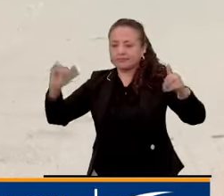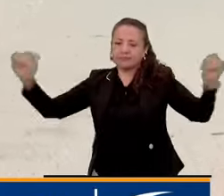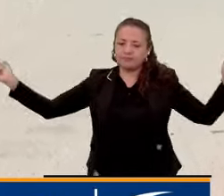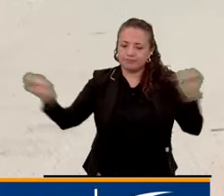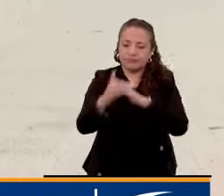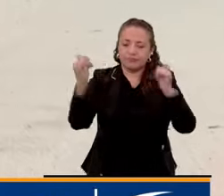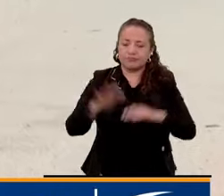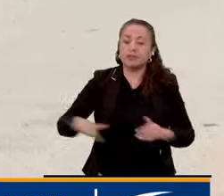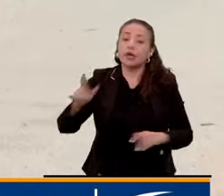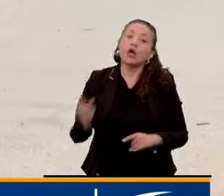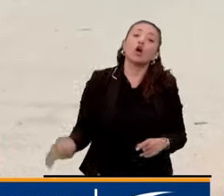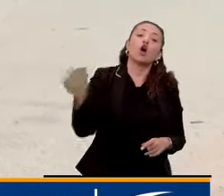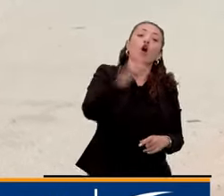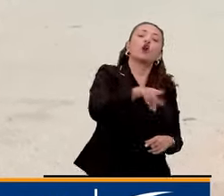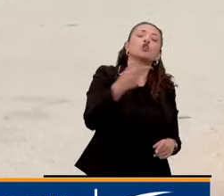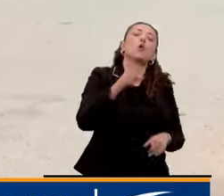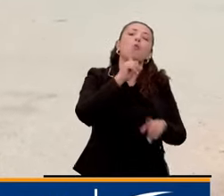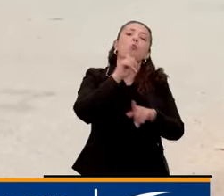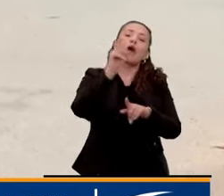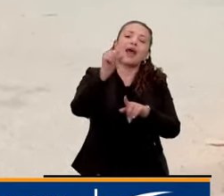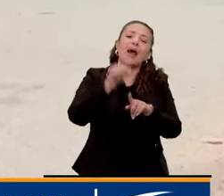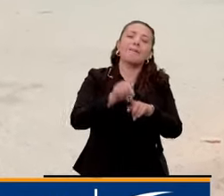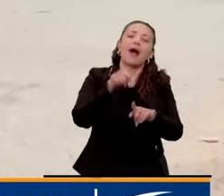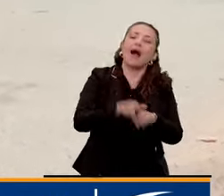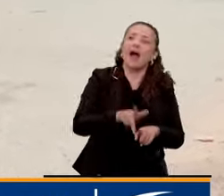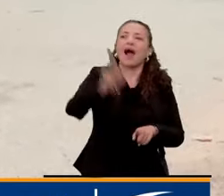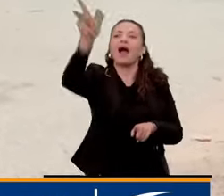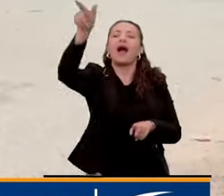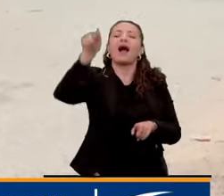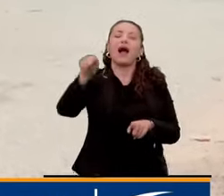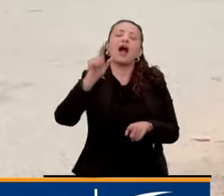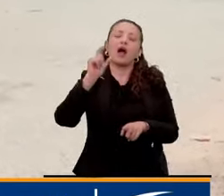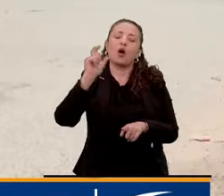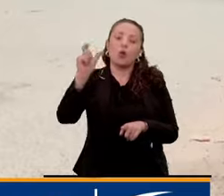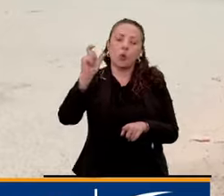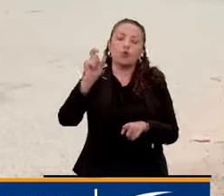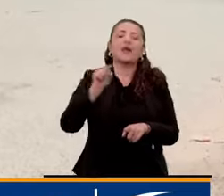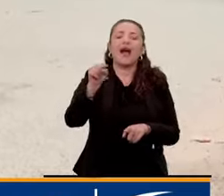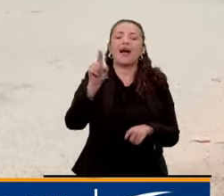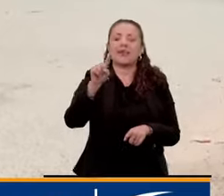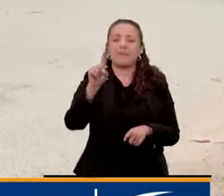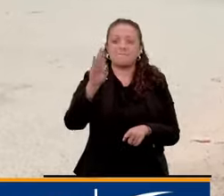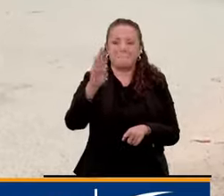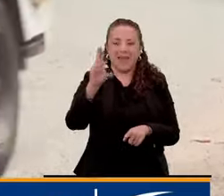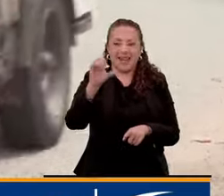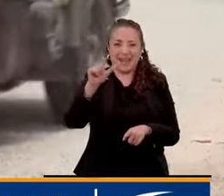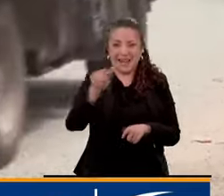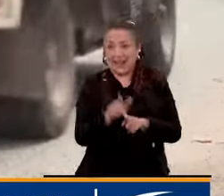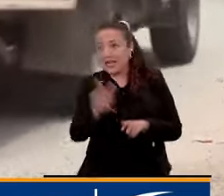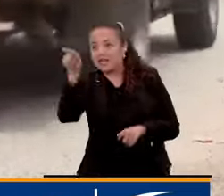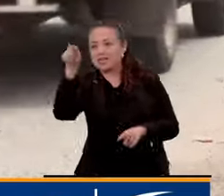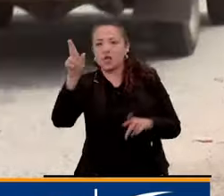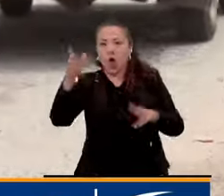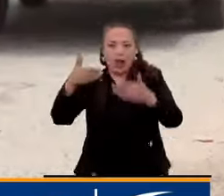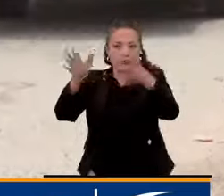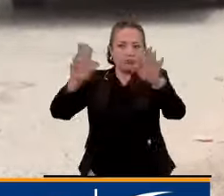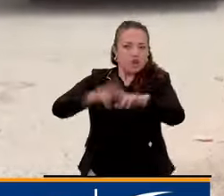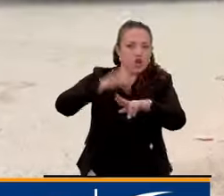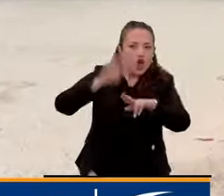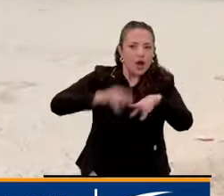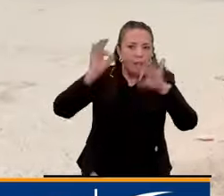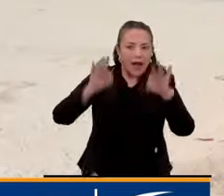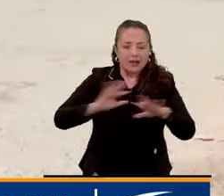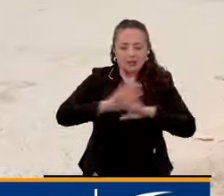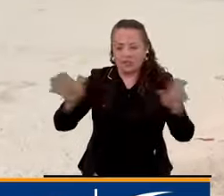otro sector en la vía bucaramanga Cúcuta en el corregimiento de Berlín se espera que al finalizar la tarde ya quede completamente con total normalidad el paso para